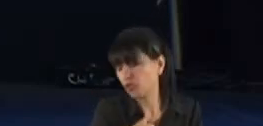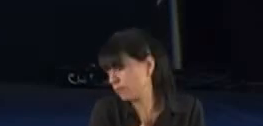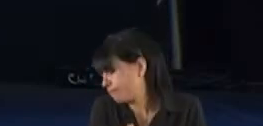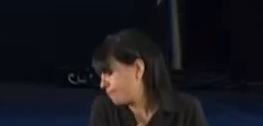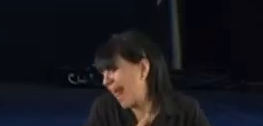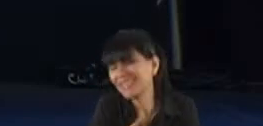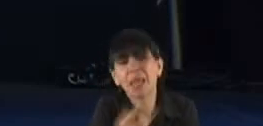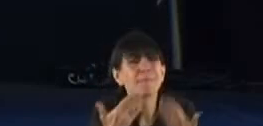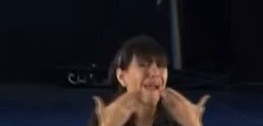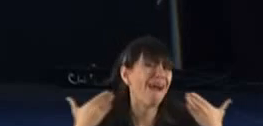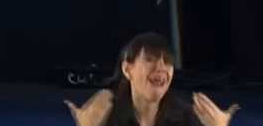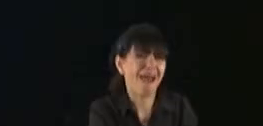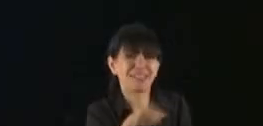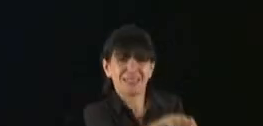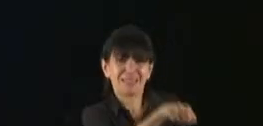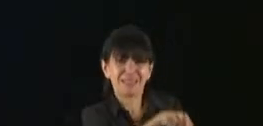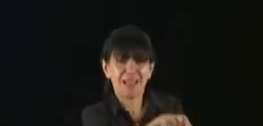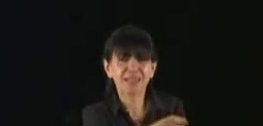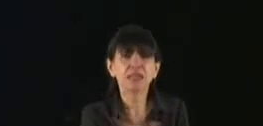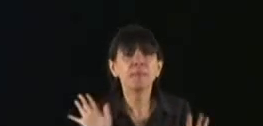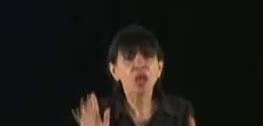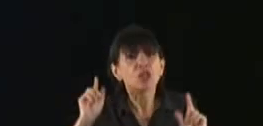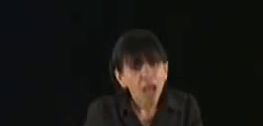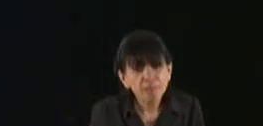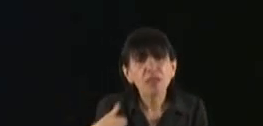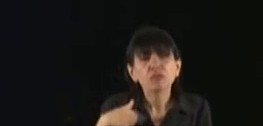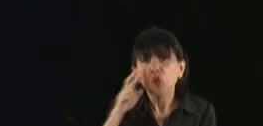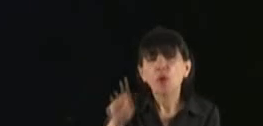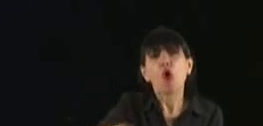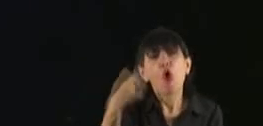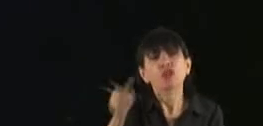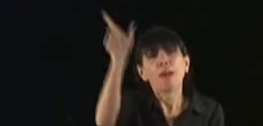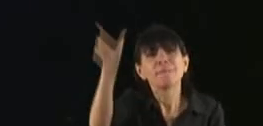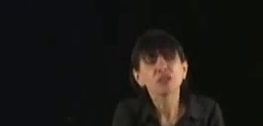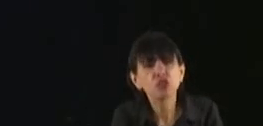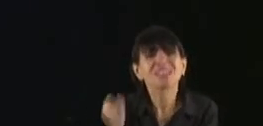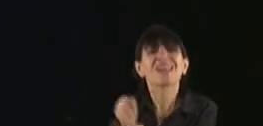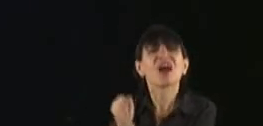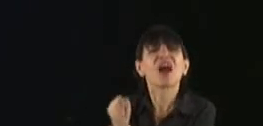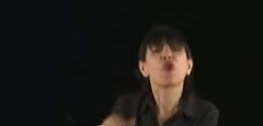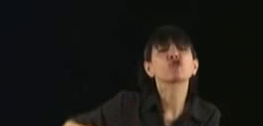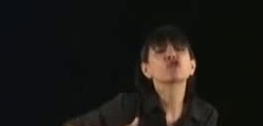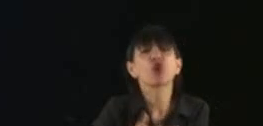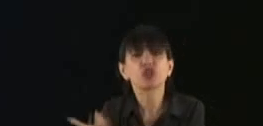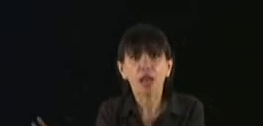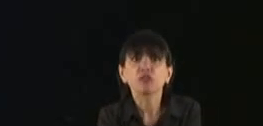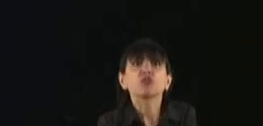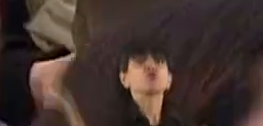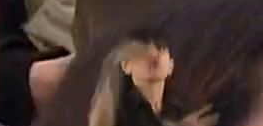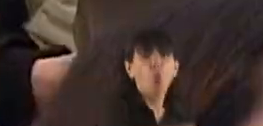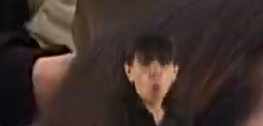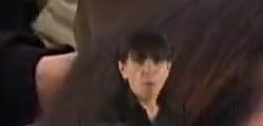con ellos. Pero también veo que trabajadores sociales se han sumado a la tarea y está muy bien que lo hagan.